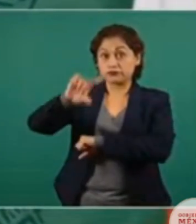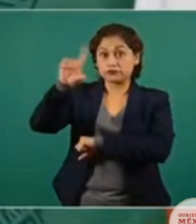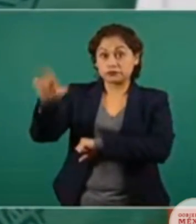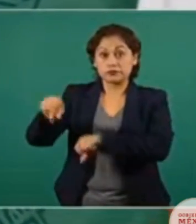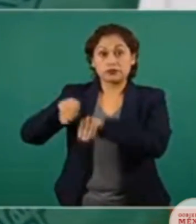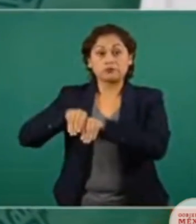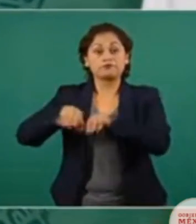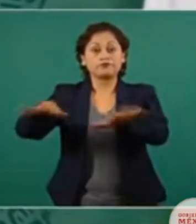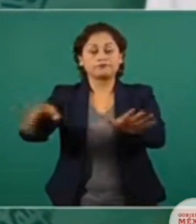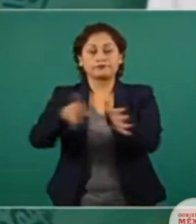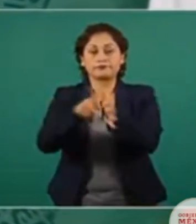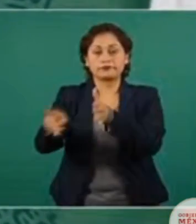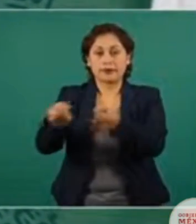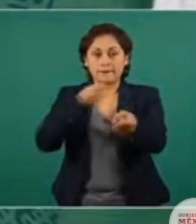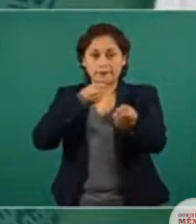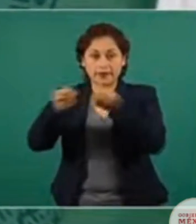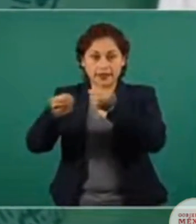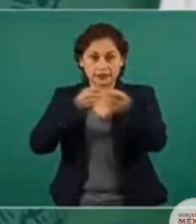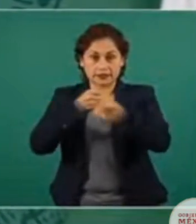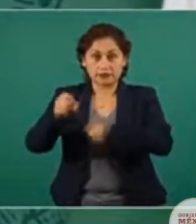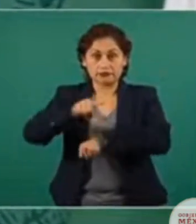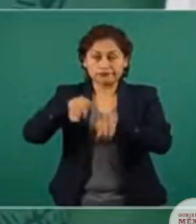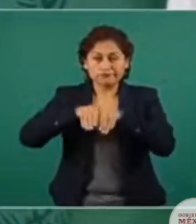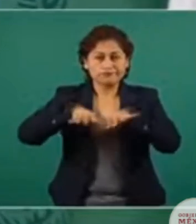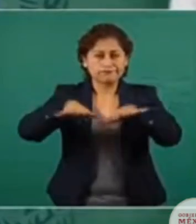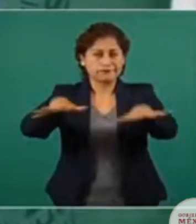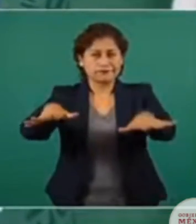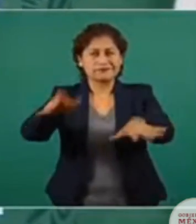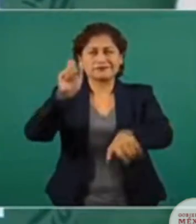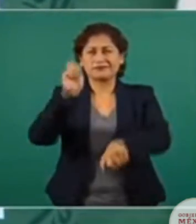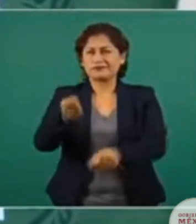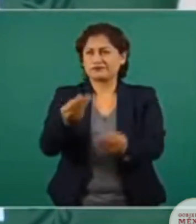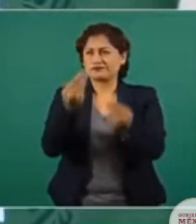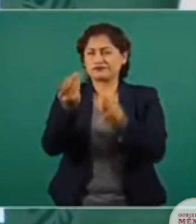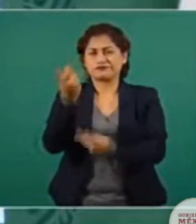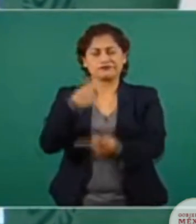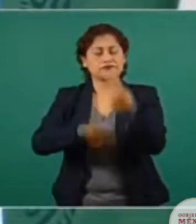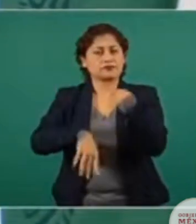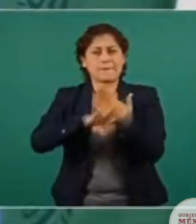a la prensa y desataron toda una campaña de ataques.